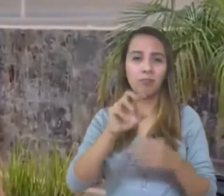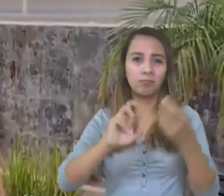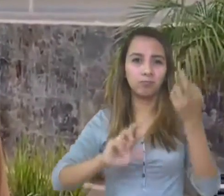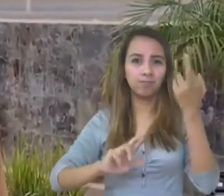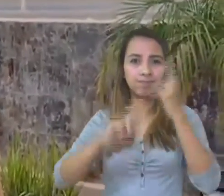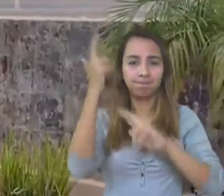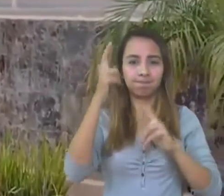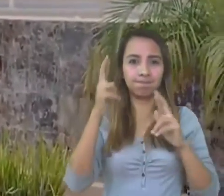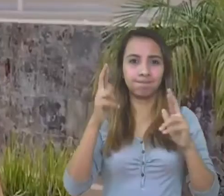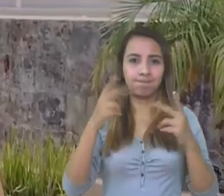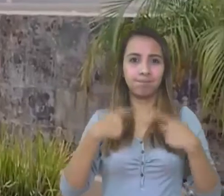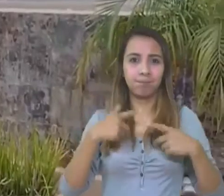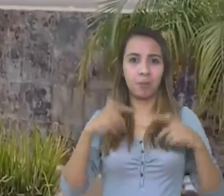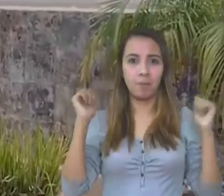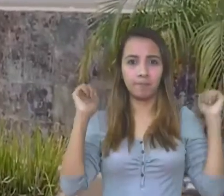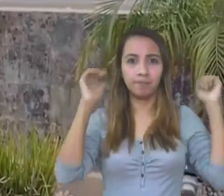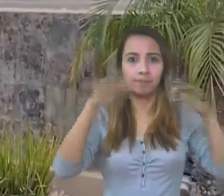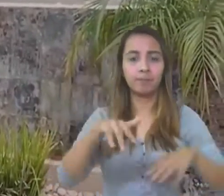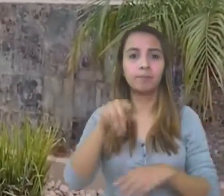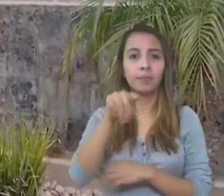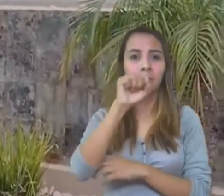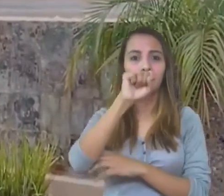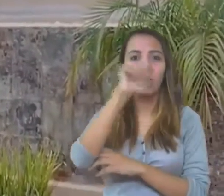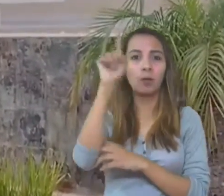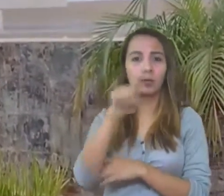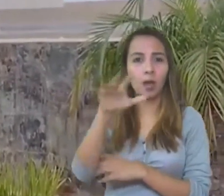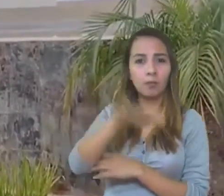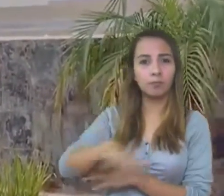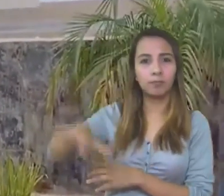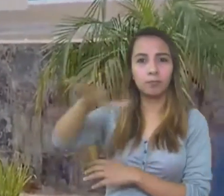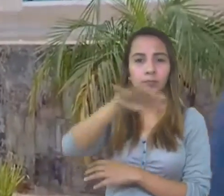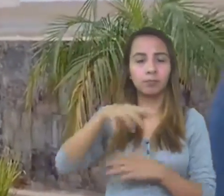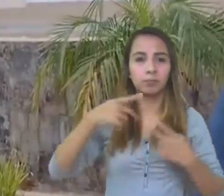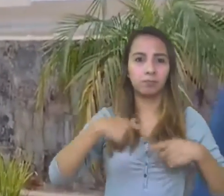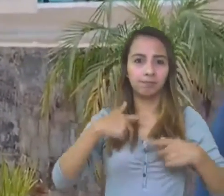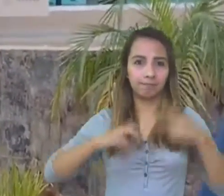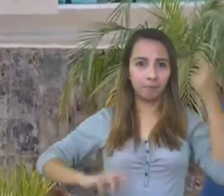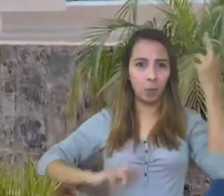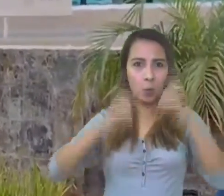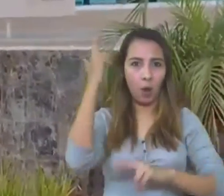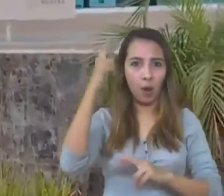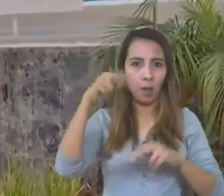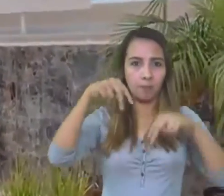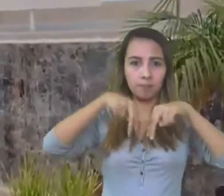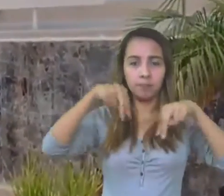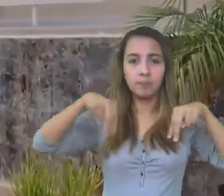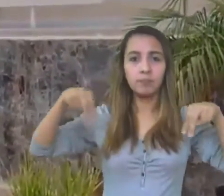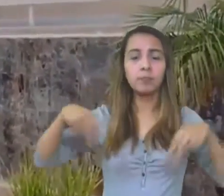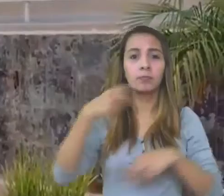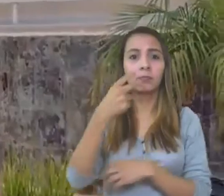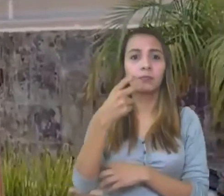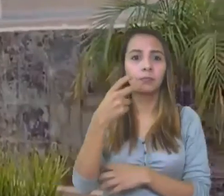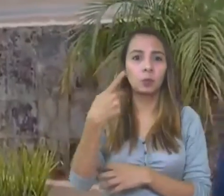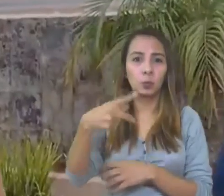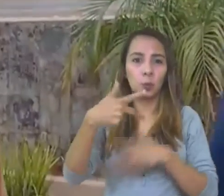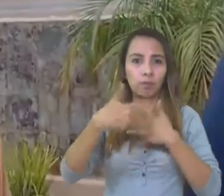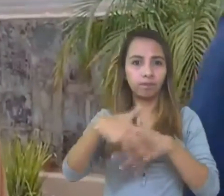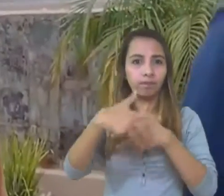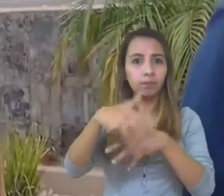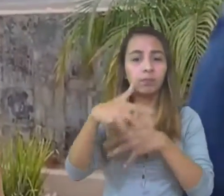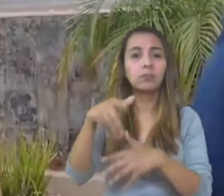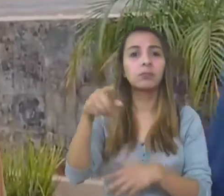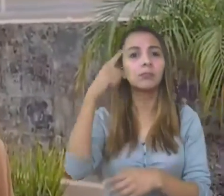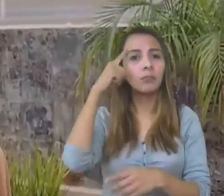el cierre del puerto en el Sausal de Rodríguez, que pertenece al municipio de Ensenada, en esta manifestación y exigencia de la